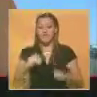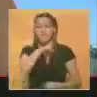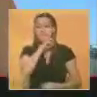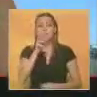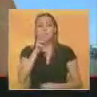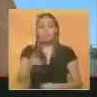estado